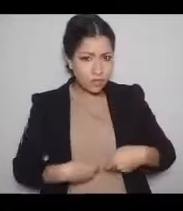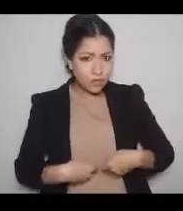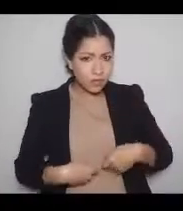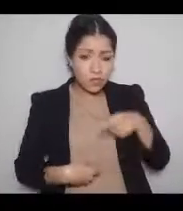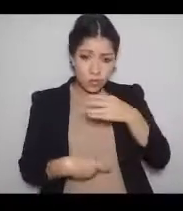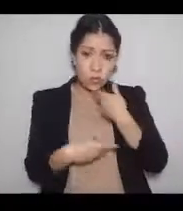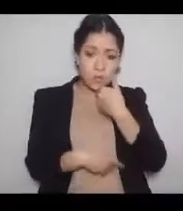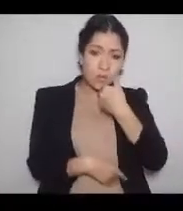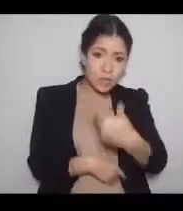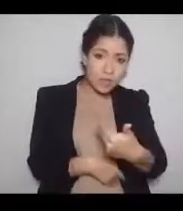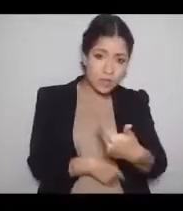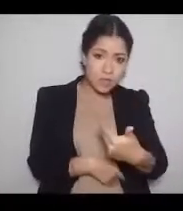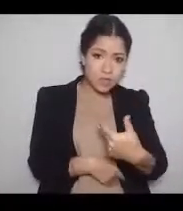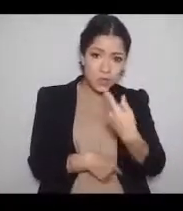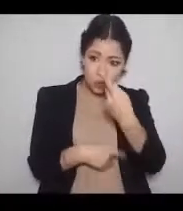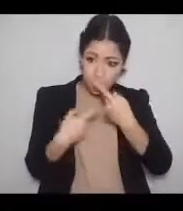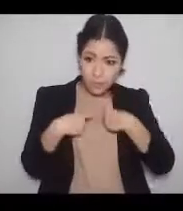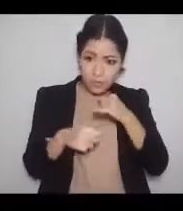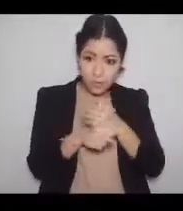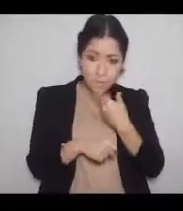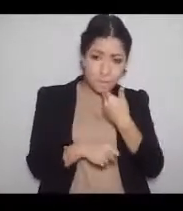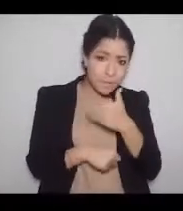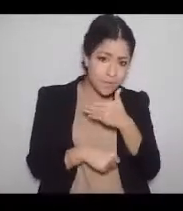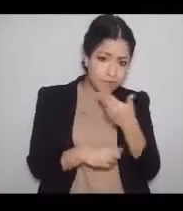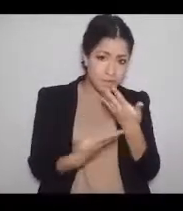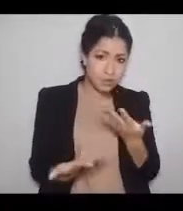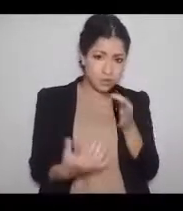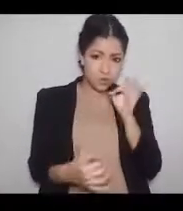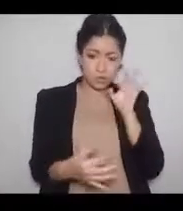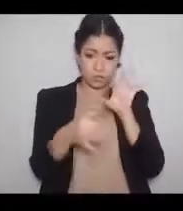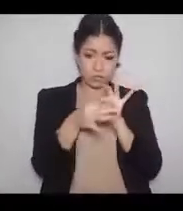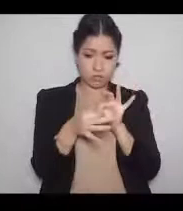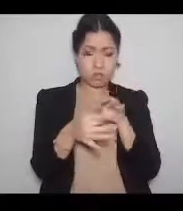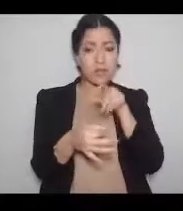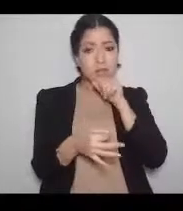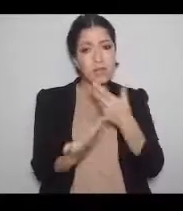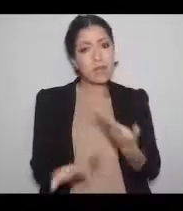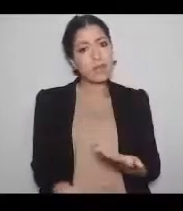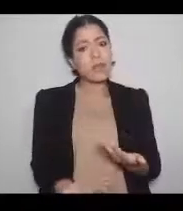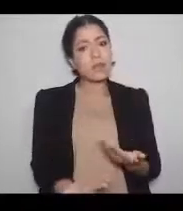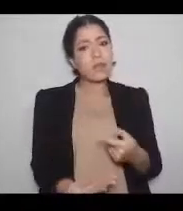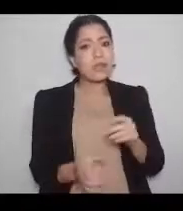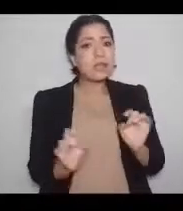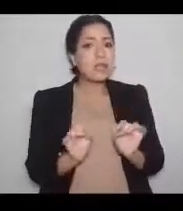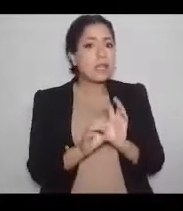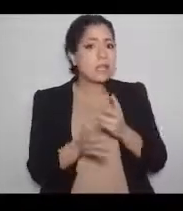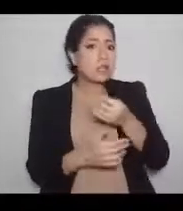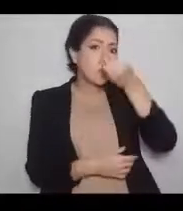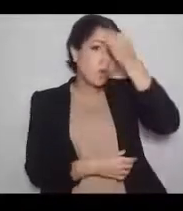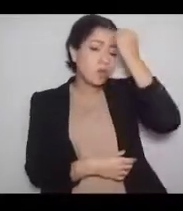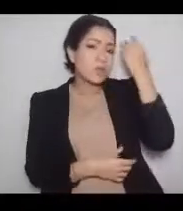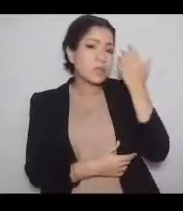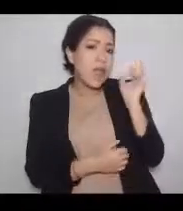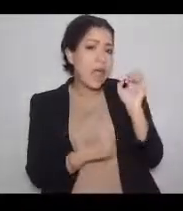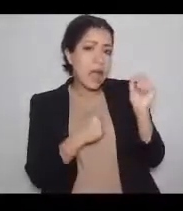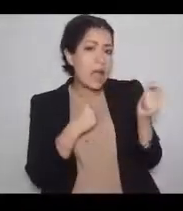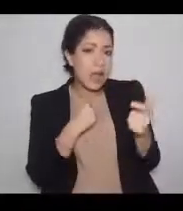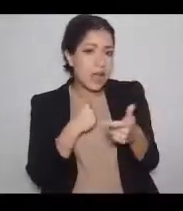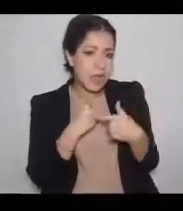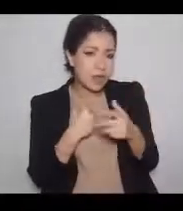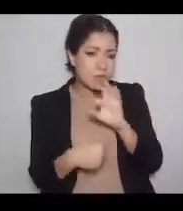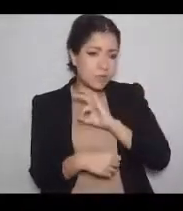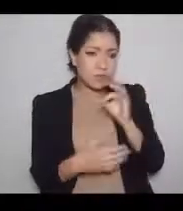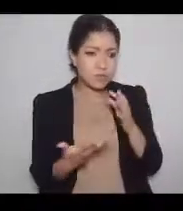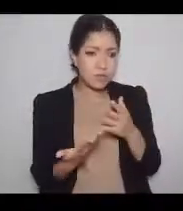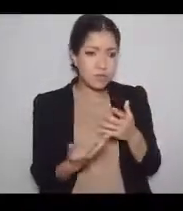puedes improvisar, parecerá calculado. Julio no va a venir. Julio no es Dios, podemos seguir trabajando. No, no le voy a decir eso, no quiere venir. Tiene